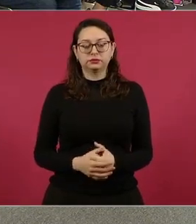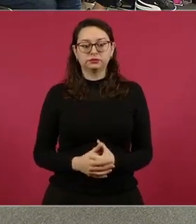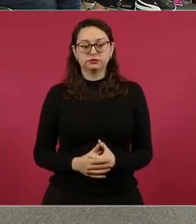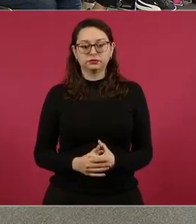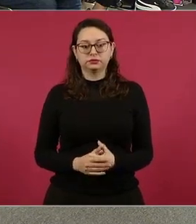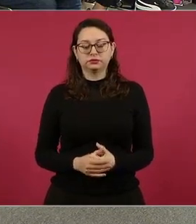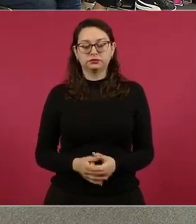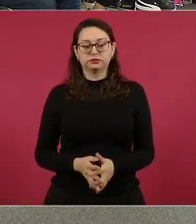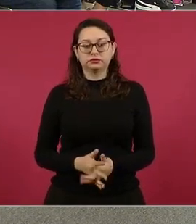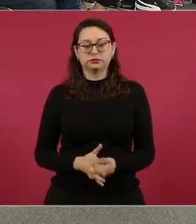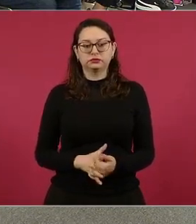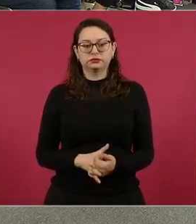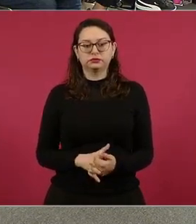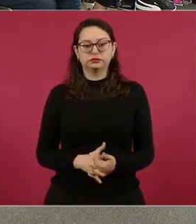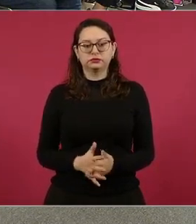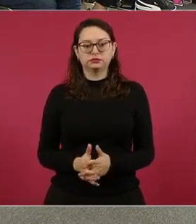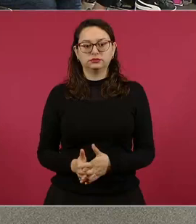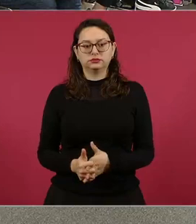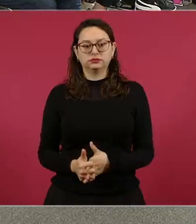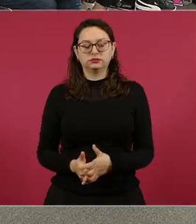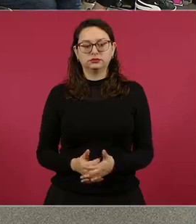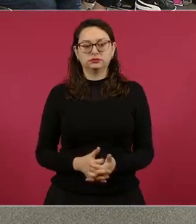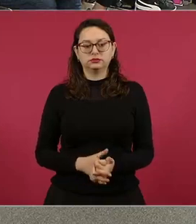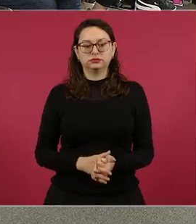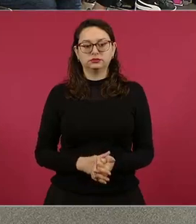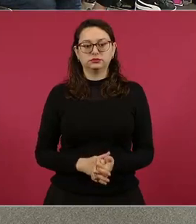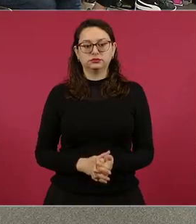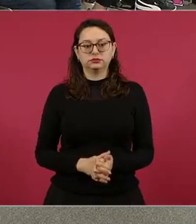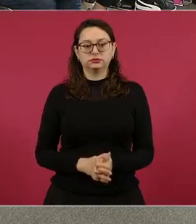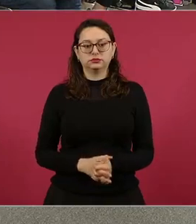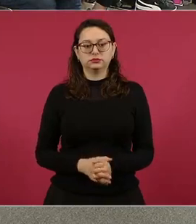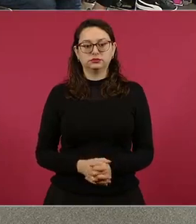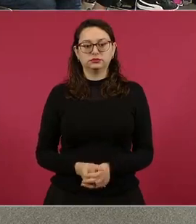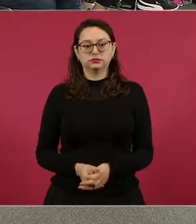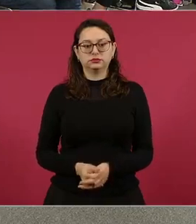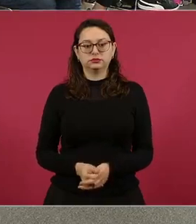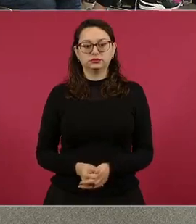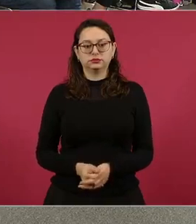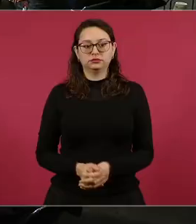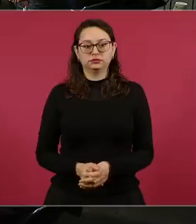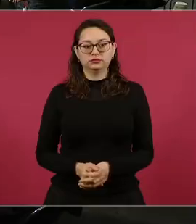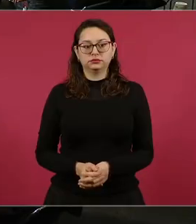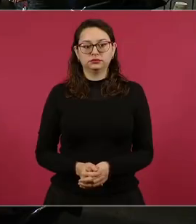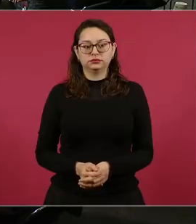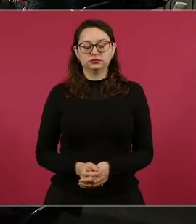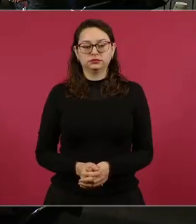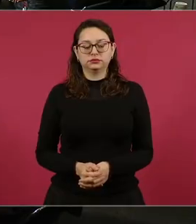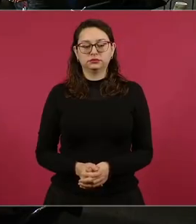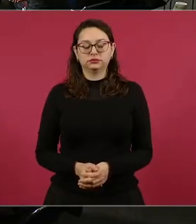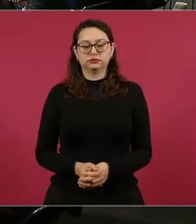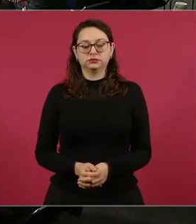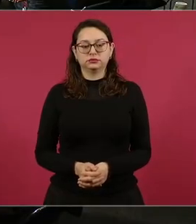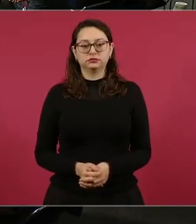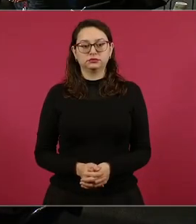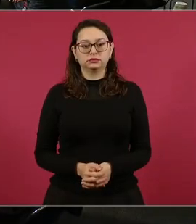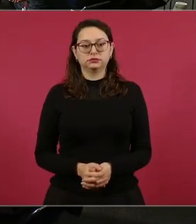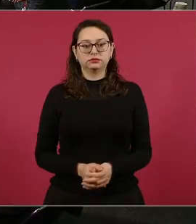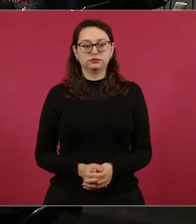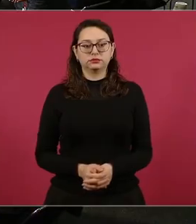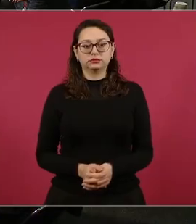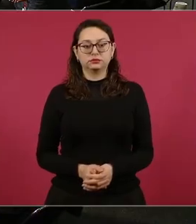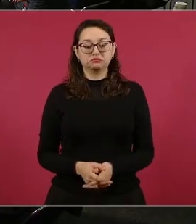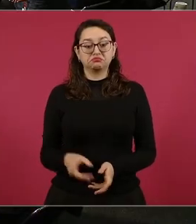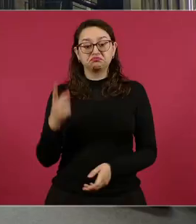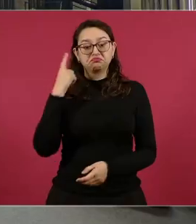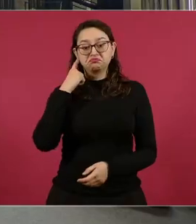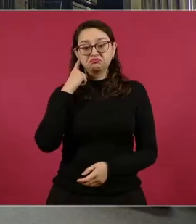estos rescates de Israel, ¿estos aviones de la Fuerza Aérea se van a ser reemplazados o simplemente ya la Sedena los va a dar por